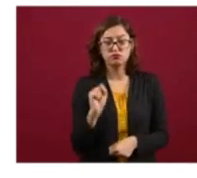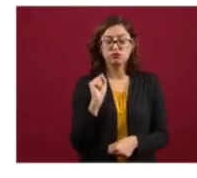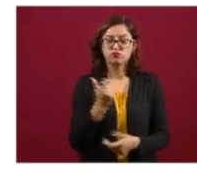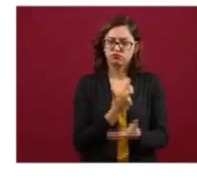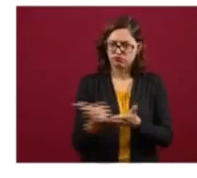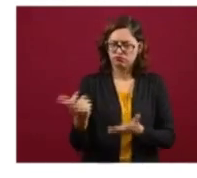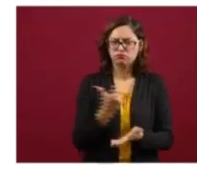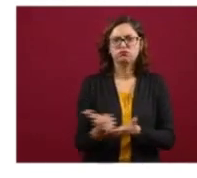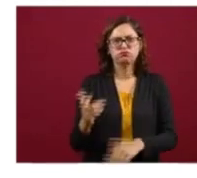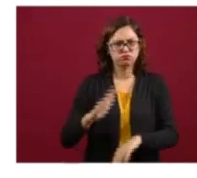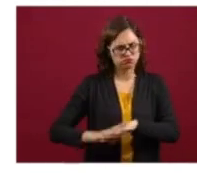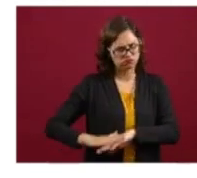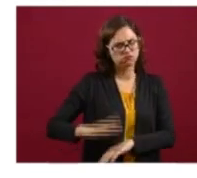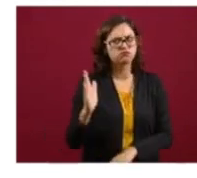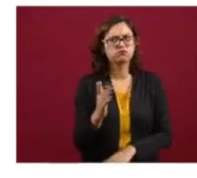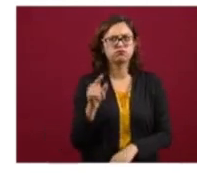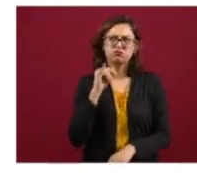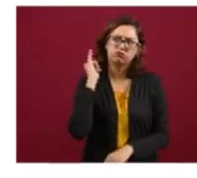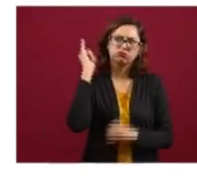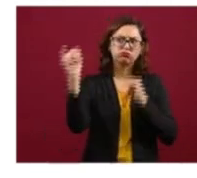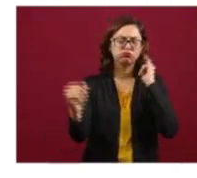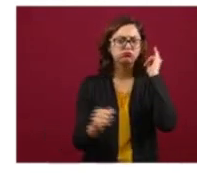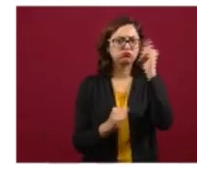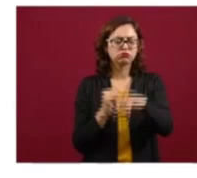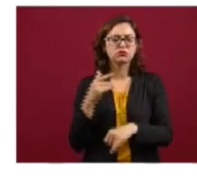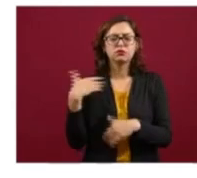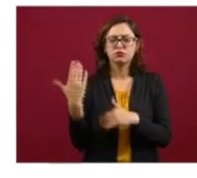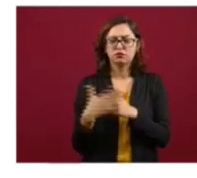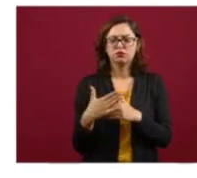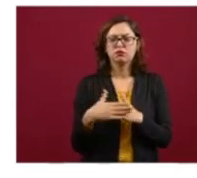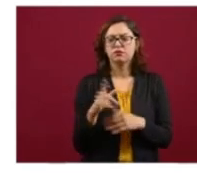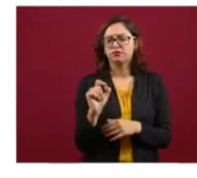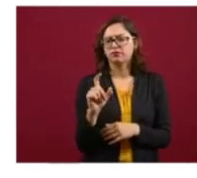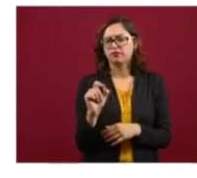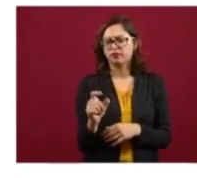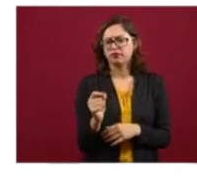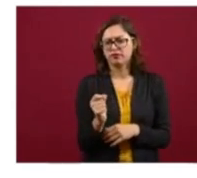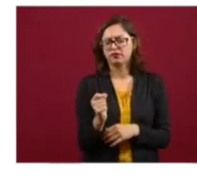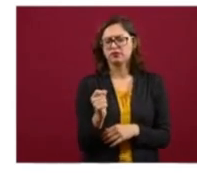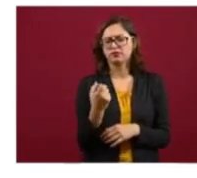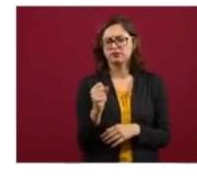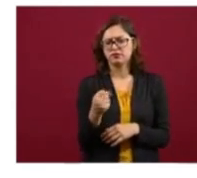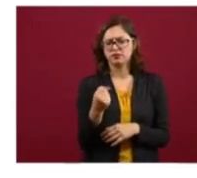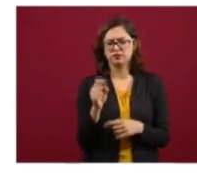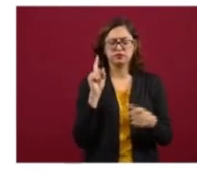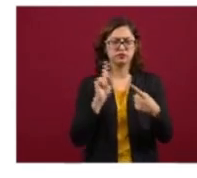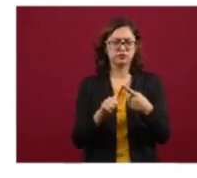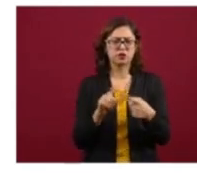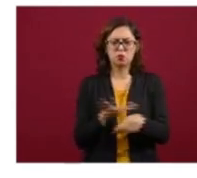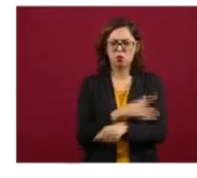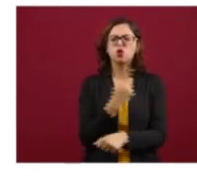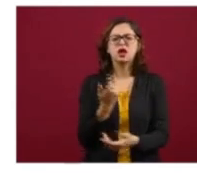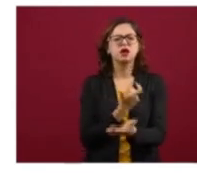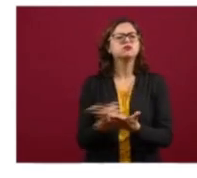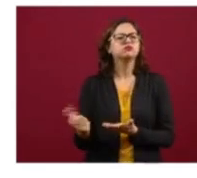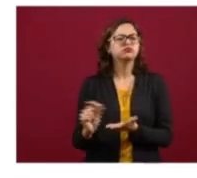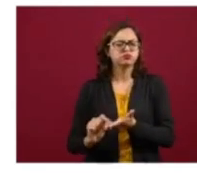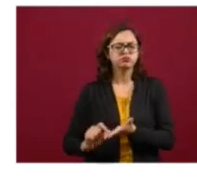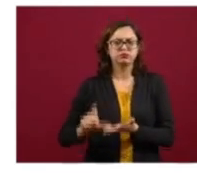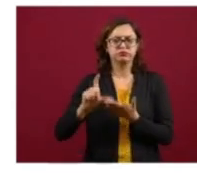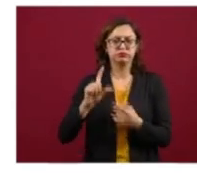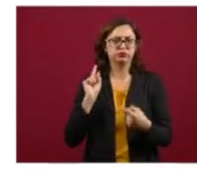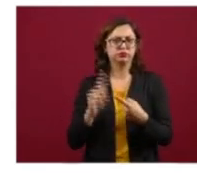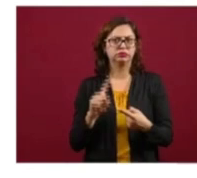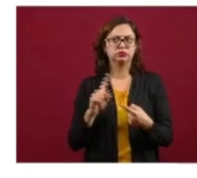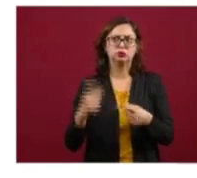de esta fecha, del 1 de septiembre, a partir de 4 criterios: la lejanía de ese